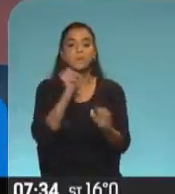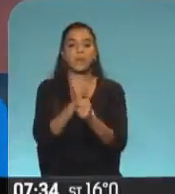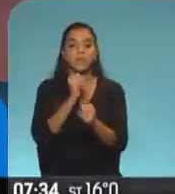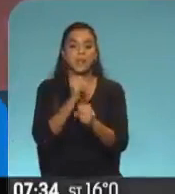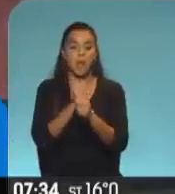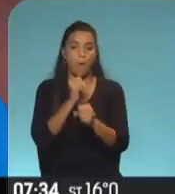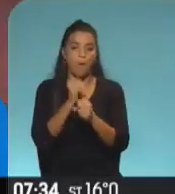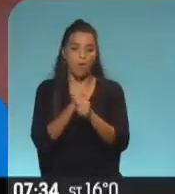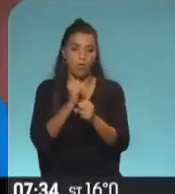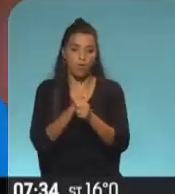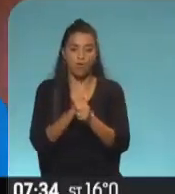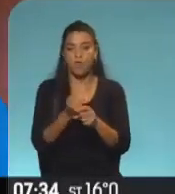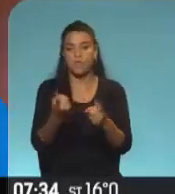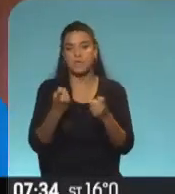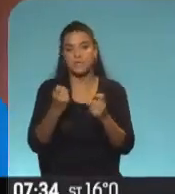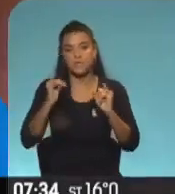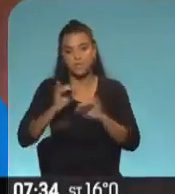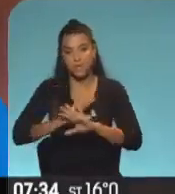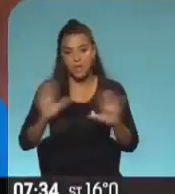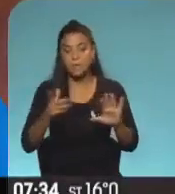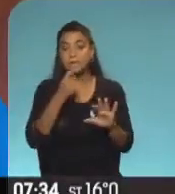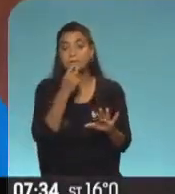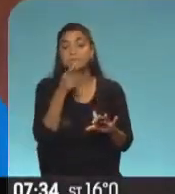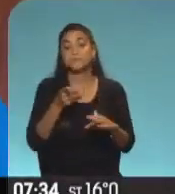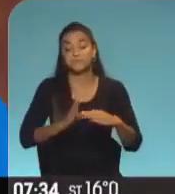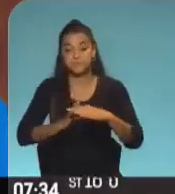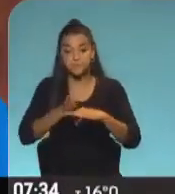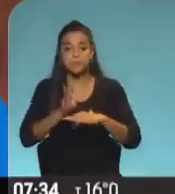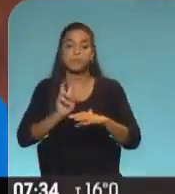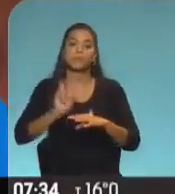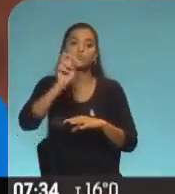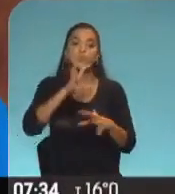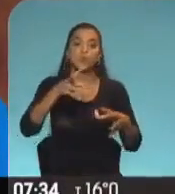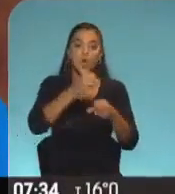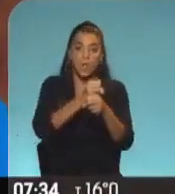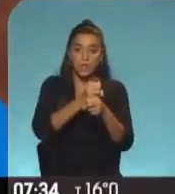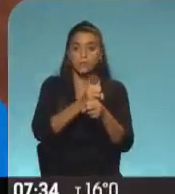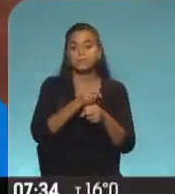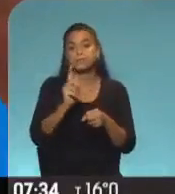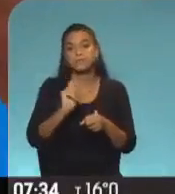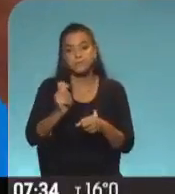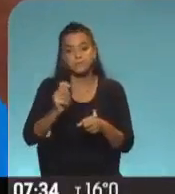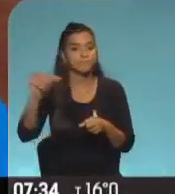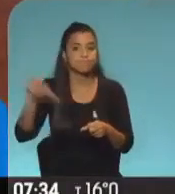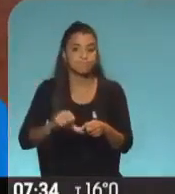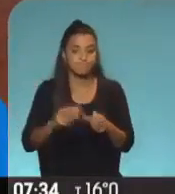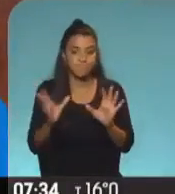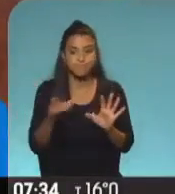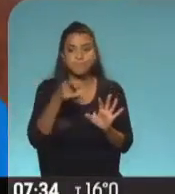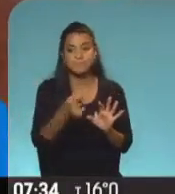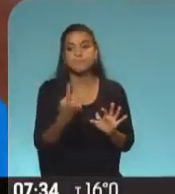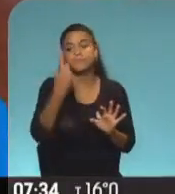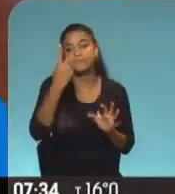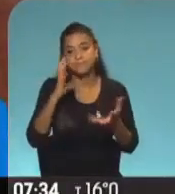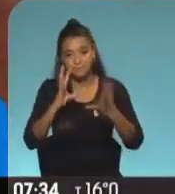trabajadores esenciales. Si uno no es trabajador esencial, cuando sube al colectivo, la tarjeta no funciona. Esa es una de